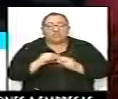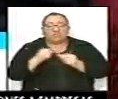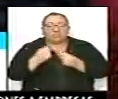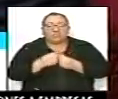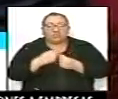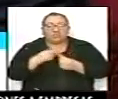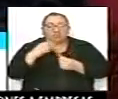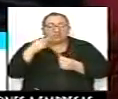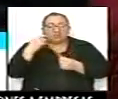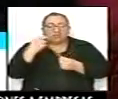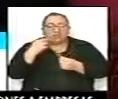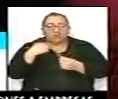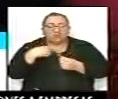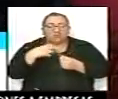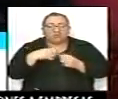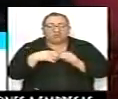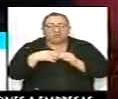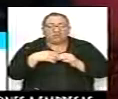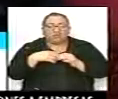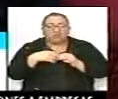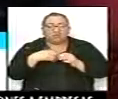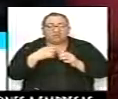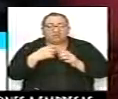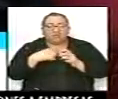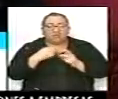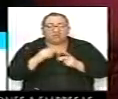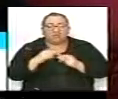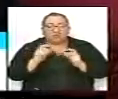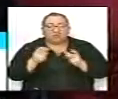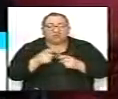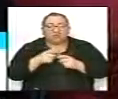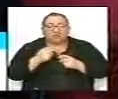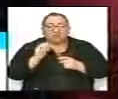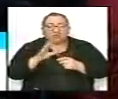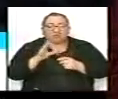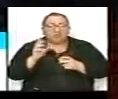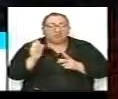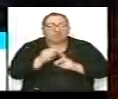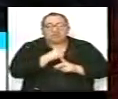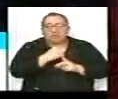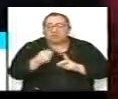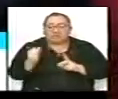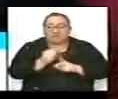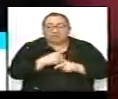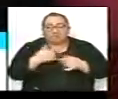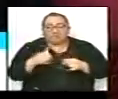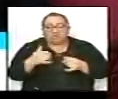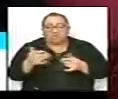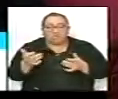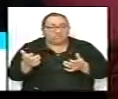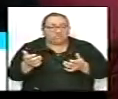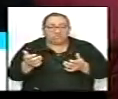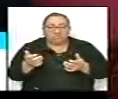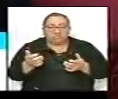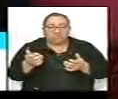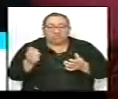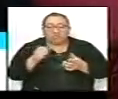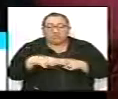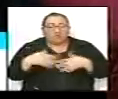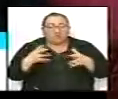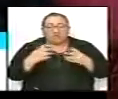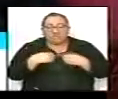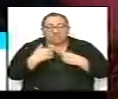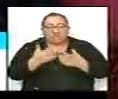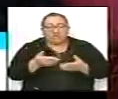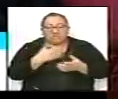políticos. Quiere aparecer pechando. Y claro, el Congreso será su piñata. No podemos aceptar